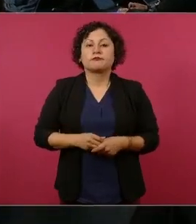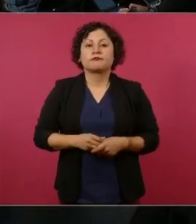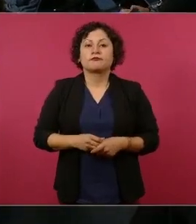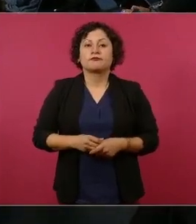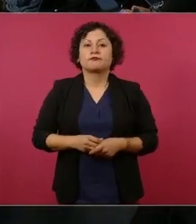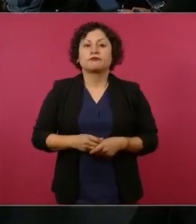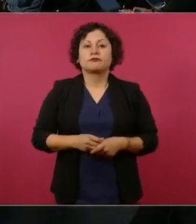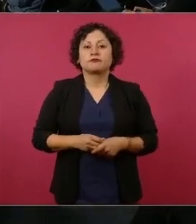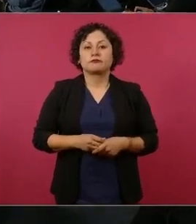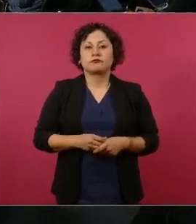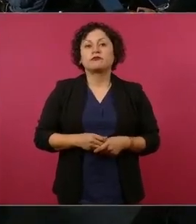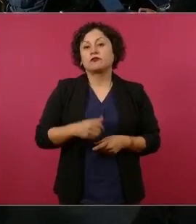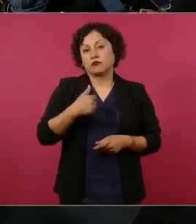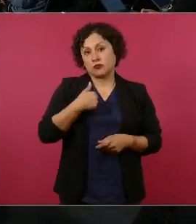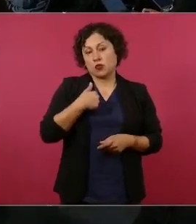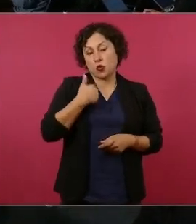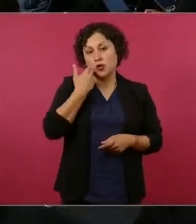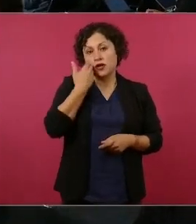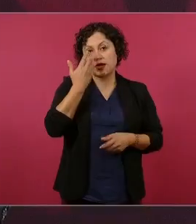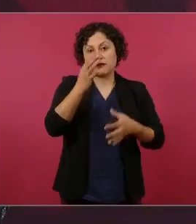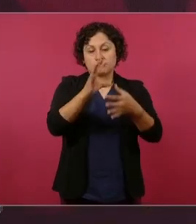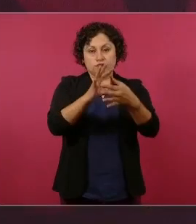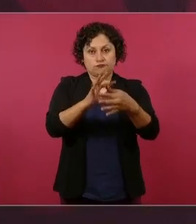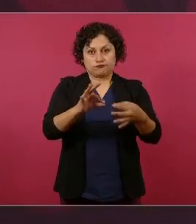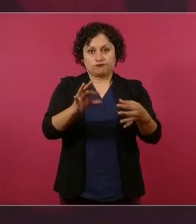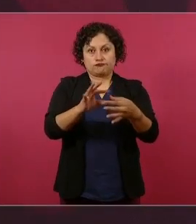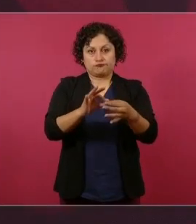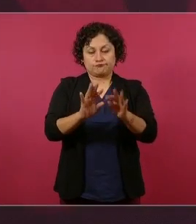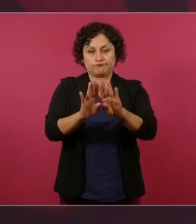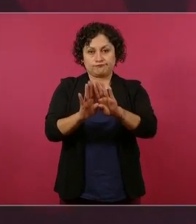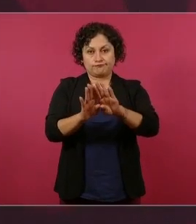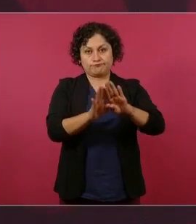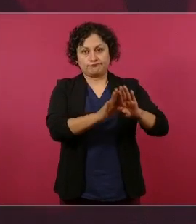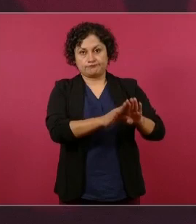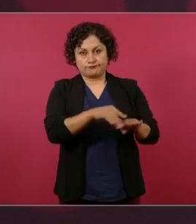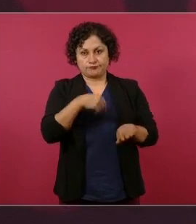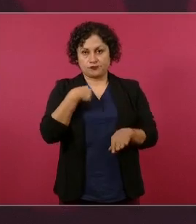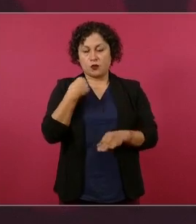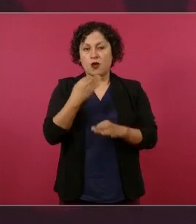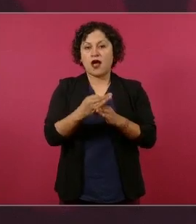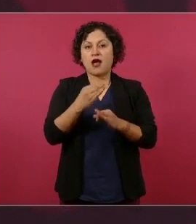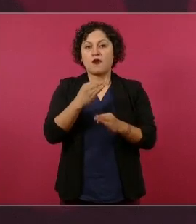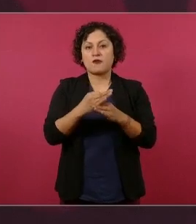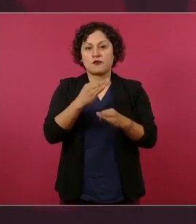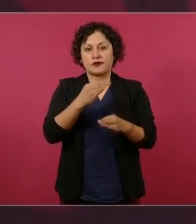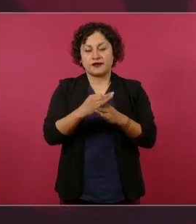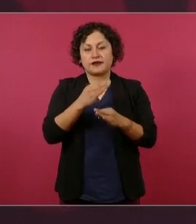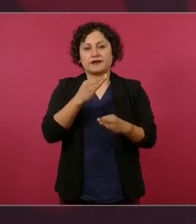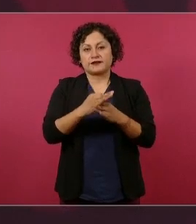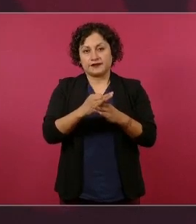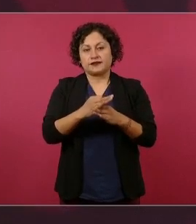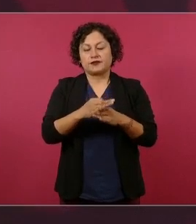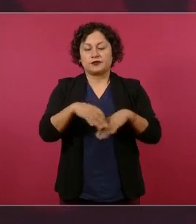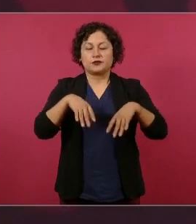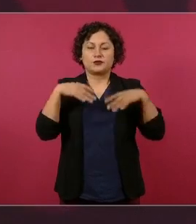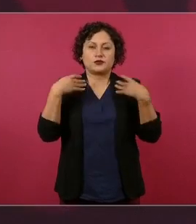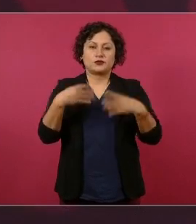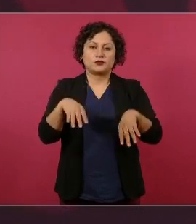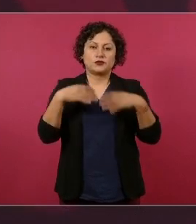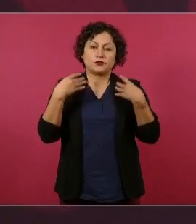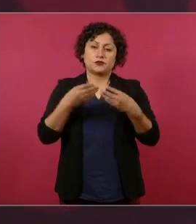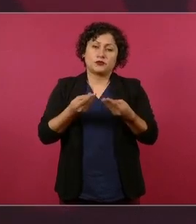Quiero pues hacer un paréntesis para mandarle un abrazo fuerte, fuerte,